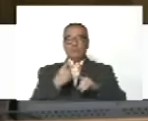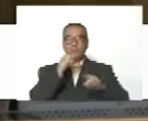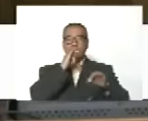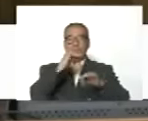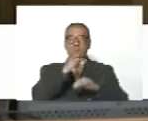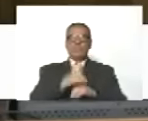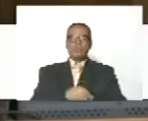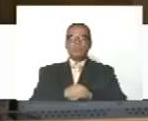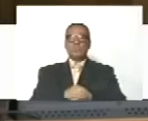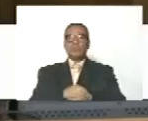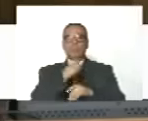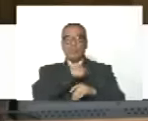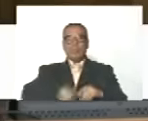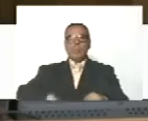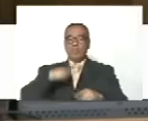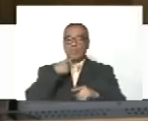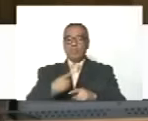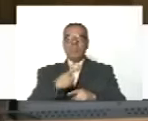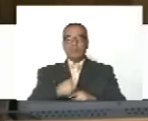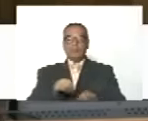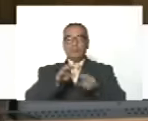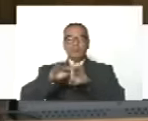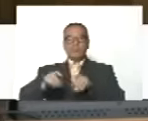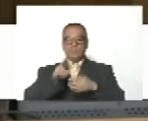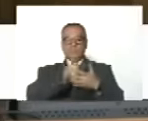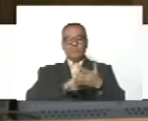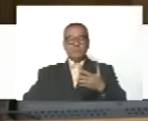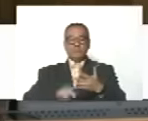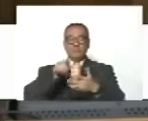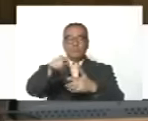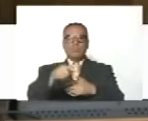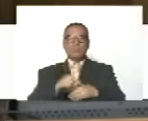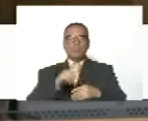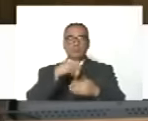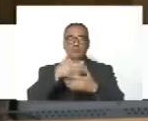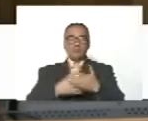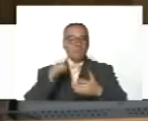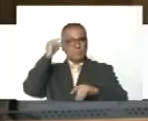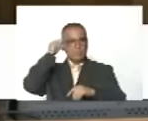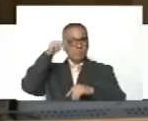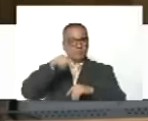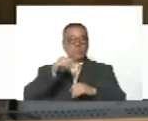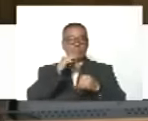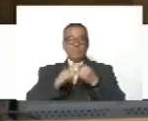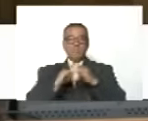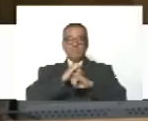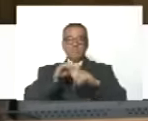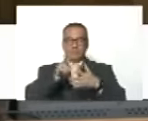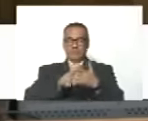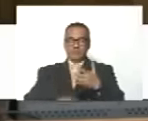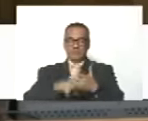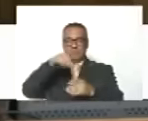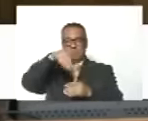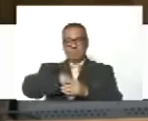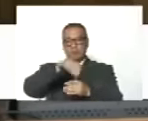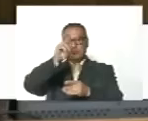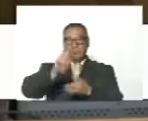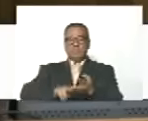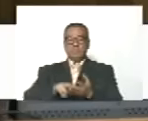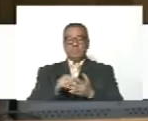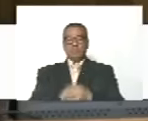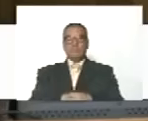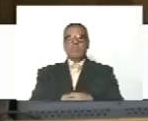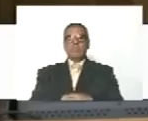puntos de información, el presidente solicitó de la secretaria la lectura de la propuesta del orden del día. Una vez leída y sometida a votación,